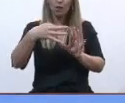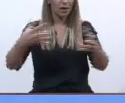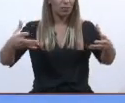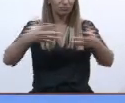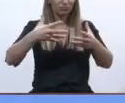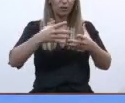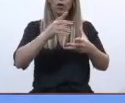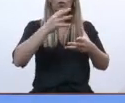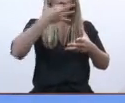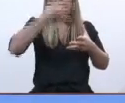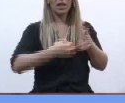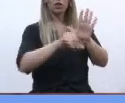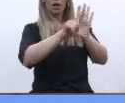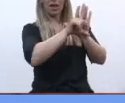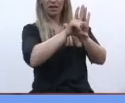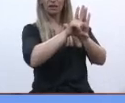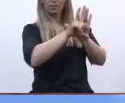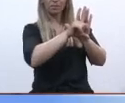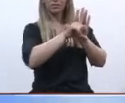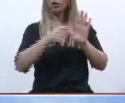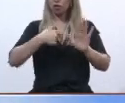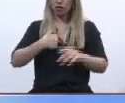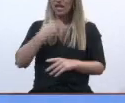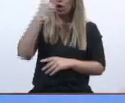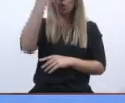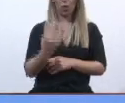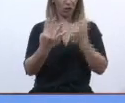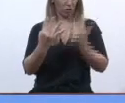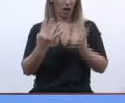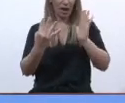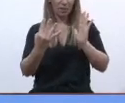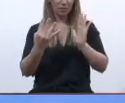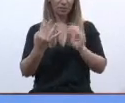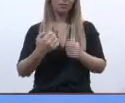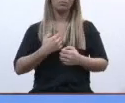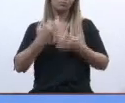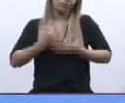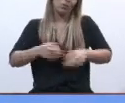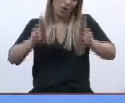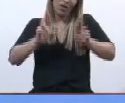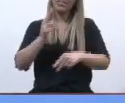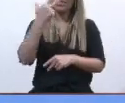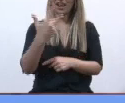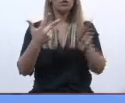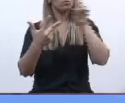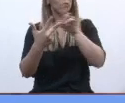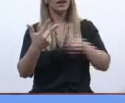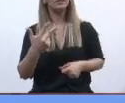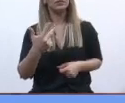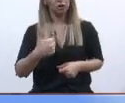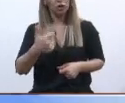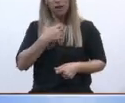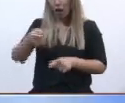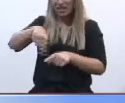cumpliendo la ley. Yo quiero, presidenta, tengo 4 hijos, la dicha de que 3 sean mujeres. Quiero que vivan en un Estado de